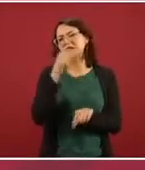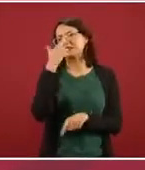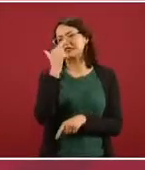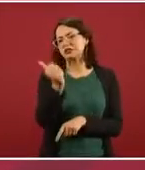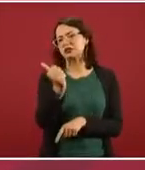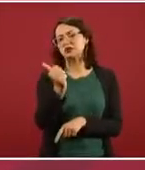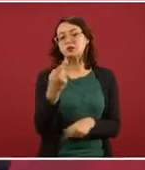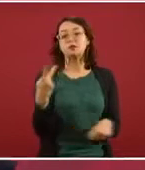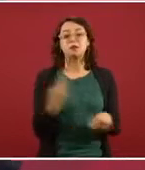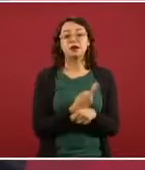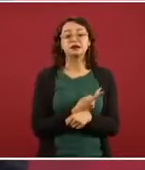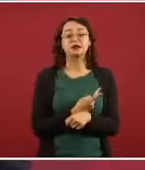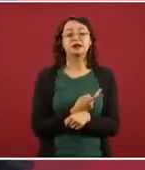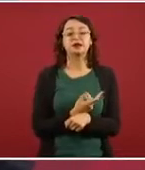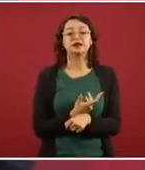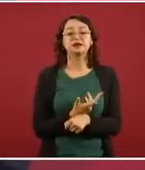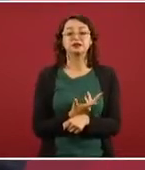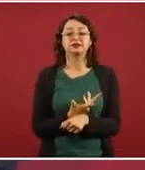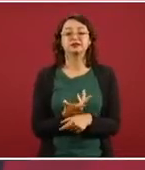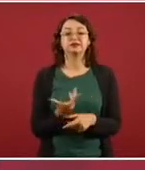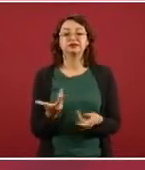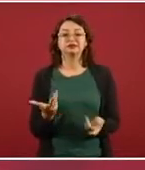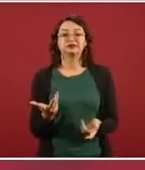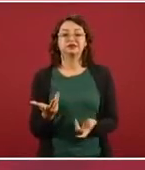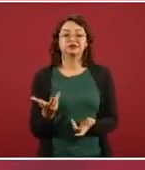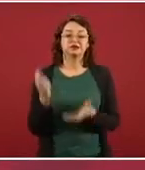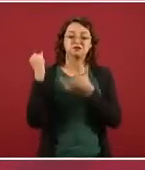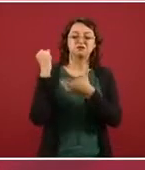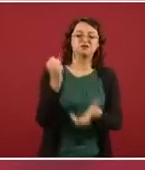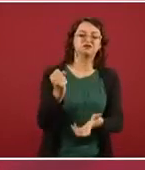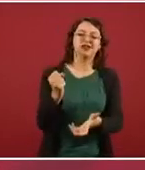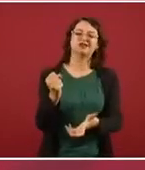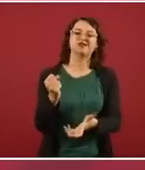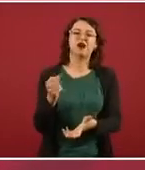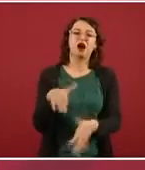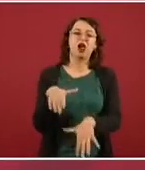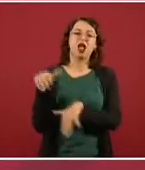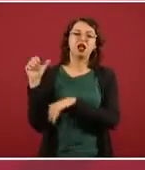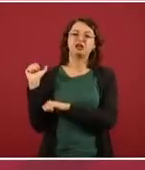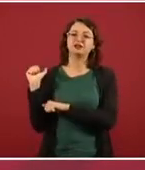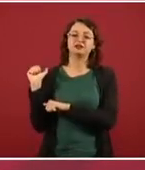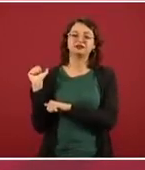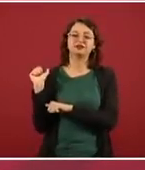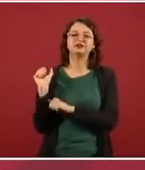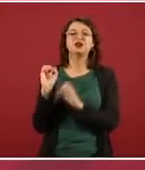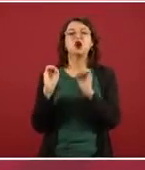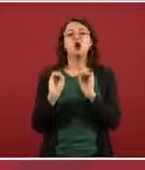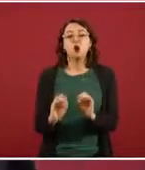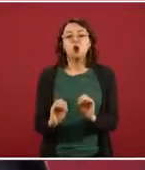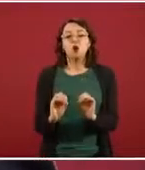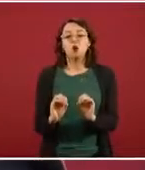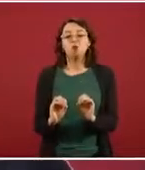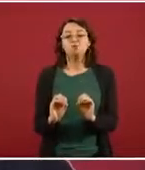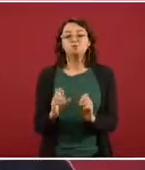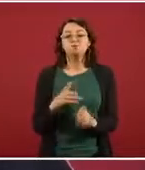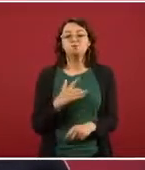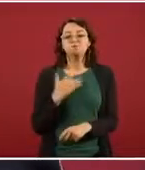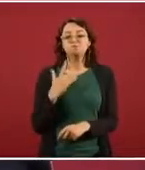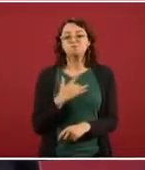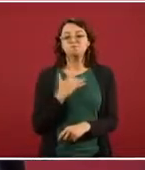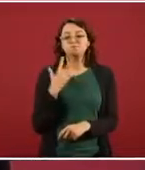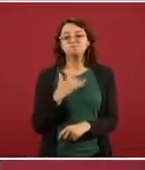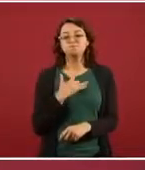puede ahuyentar la inversión o que tiene el propósito de